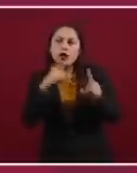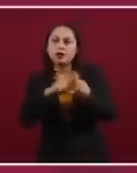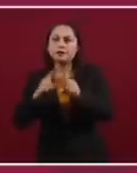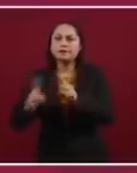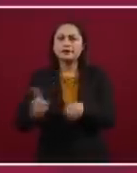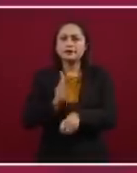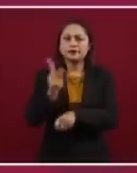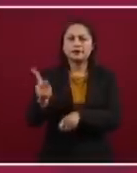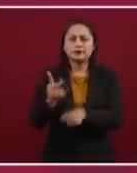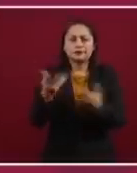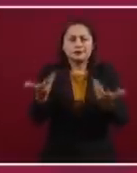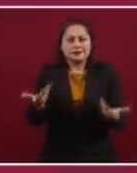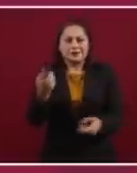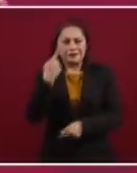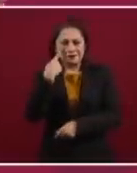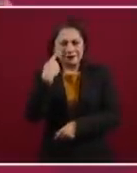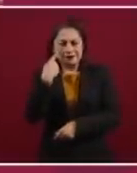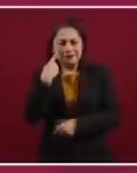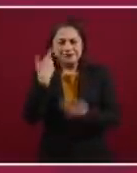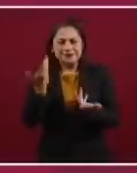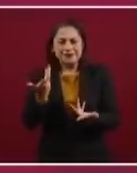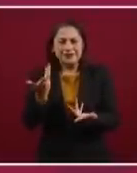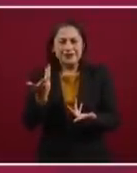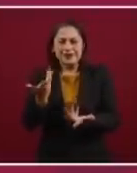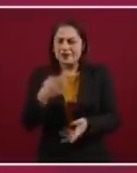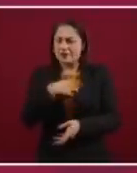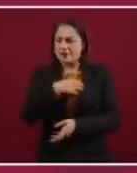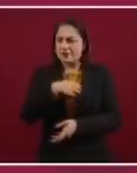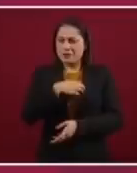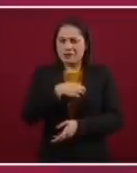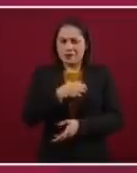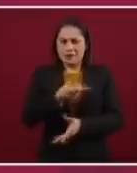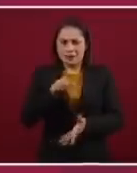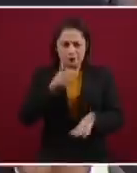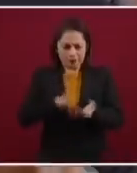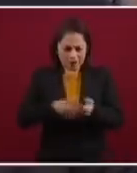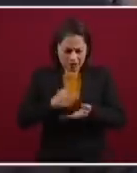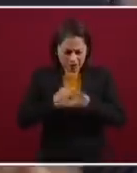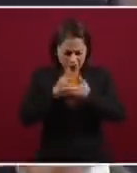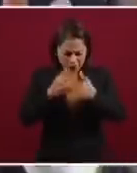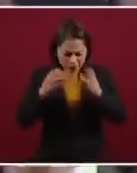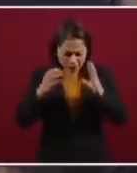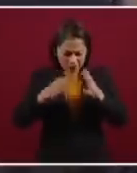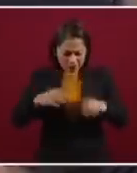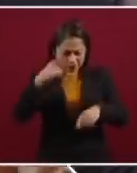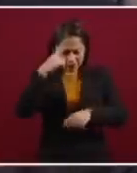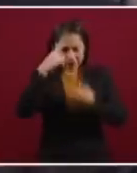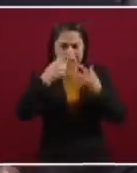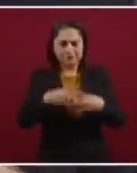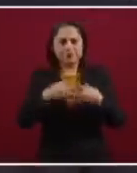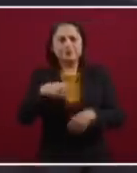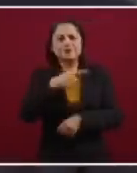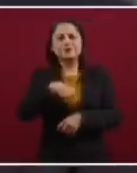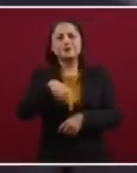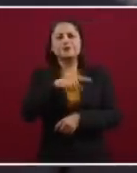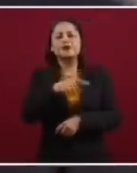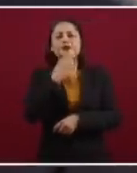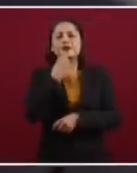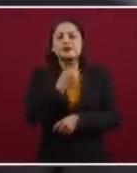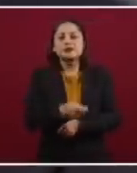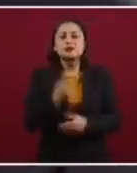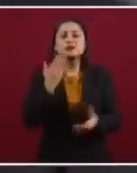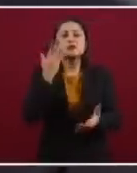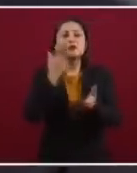el que vayan a ensayar para participar en una banda de música